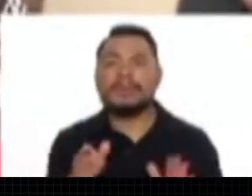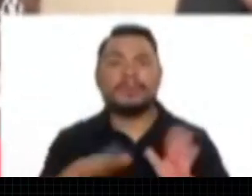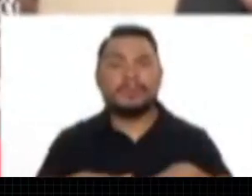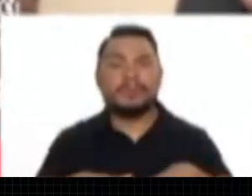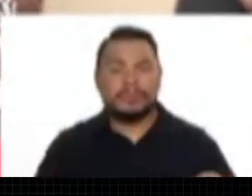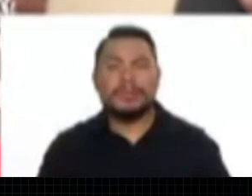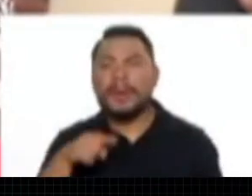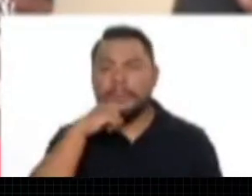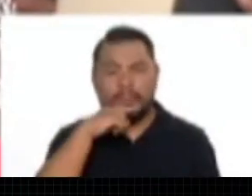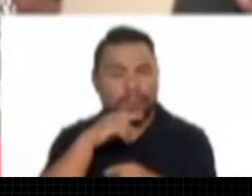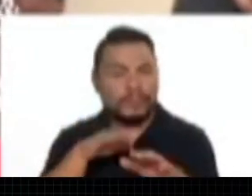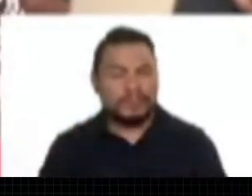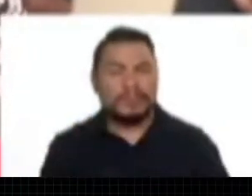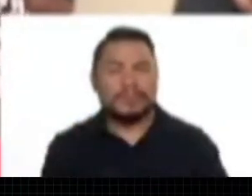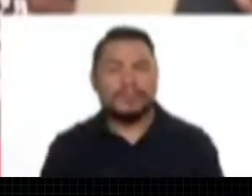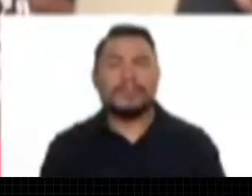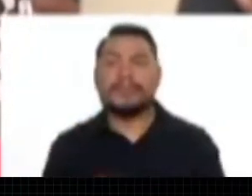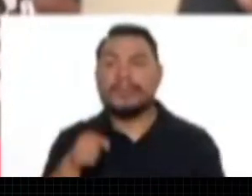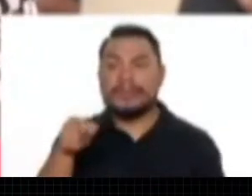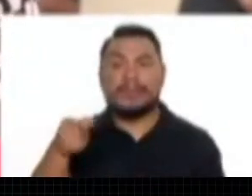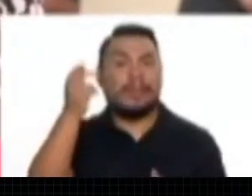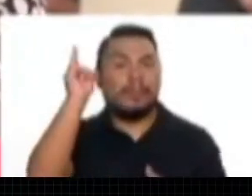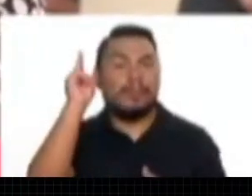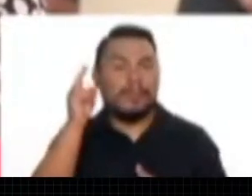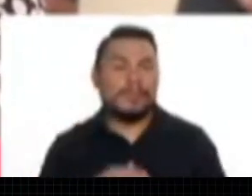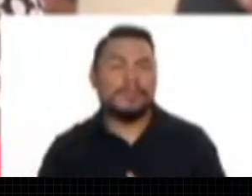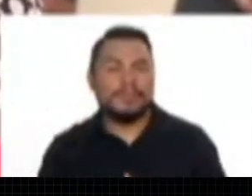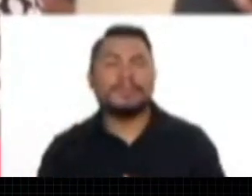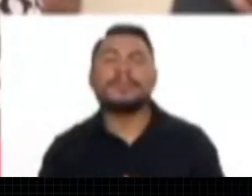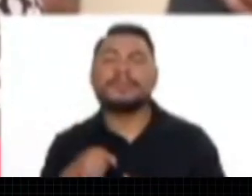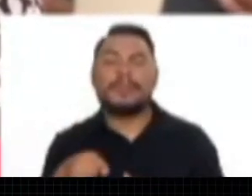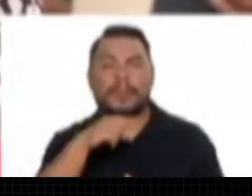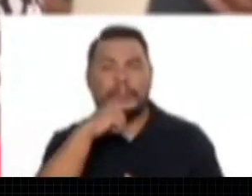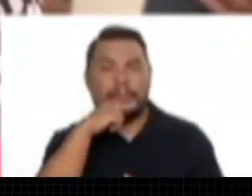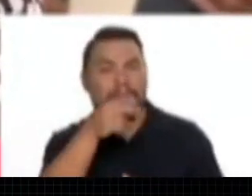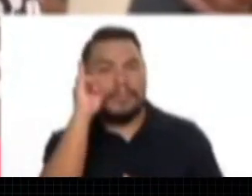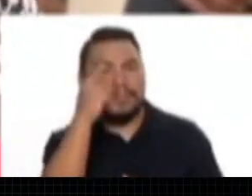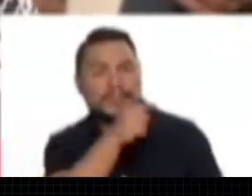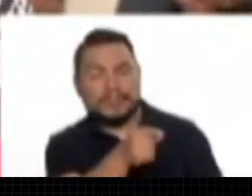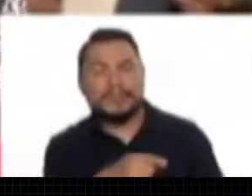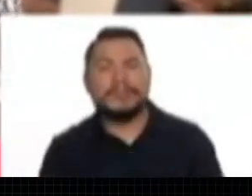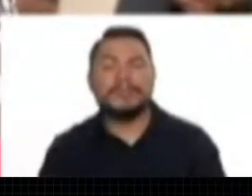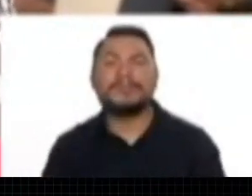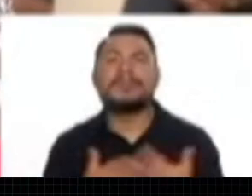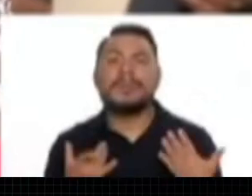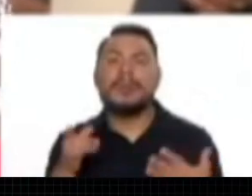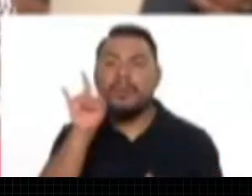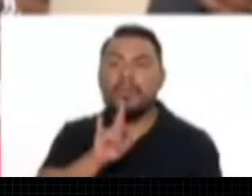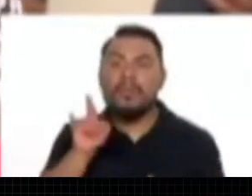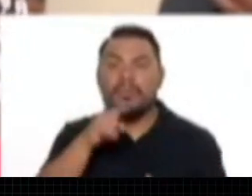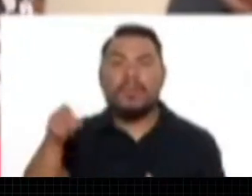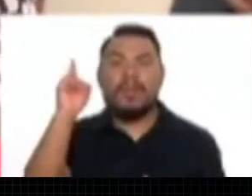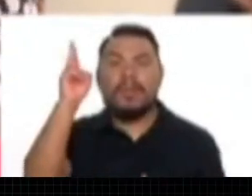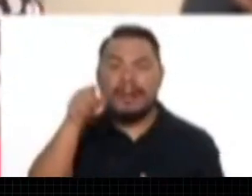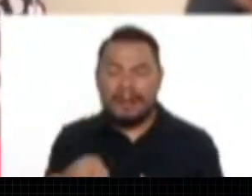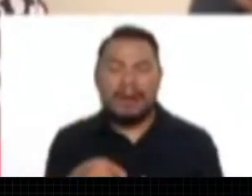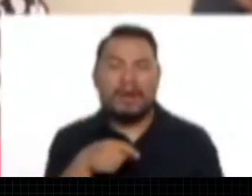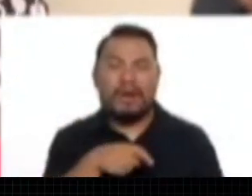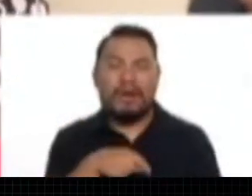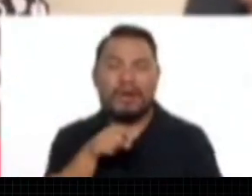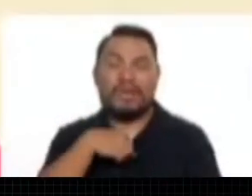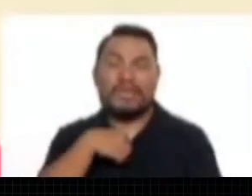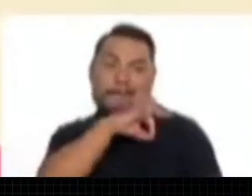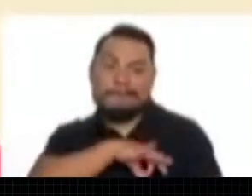a nuestras niñas. Aquel maestro o aquella maestra que use sus horas de